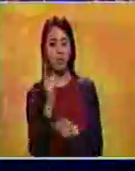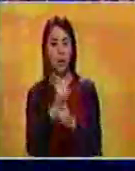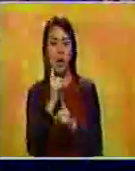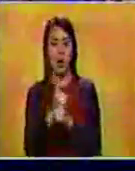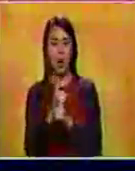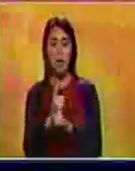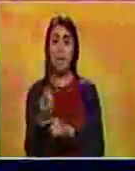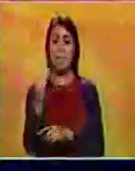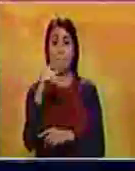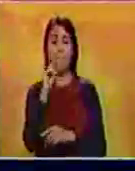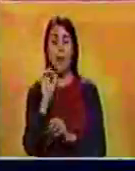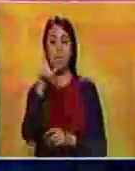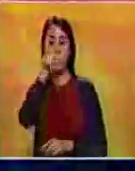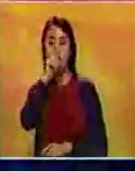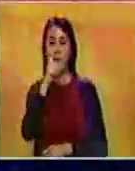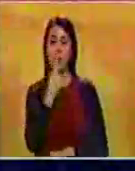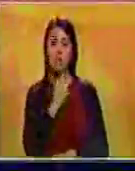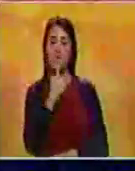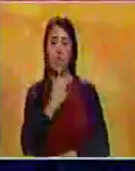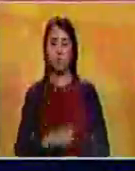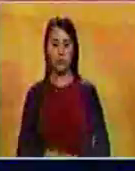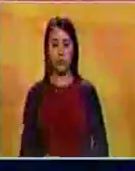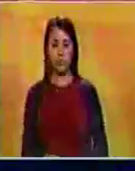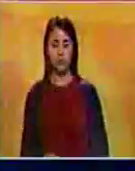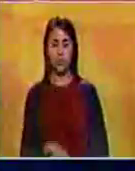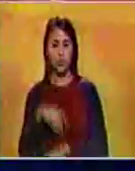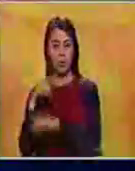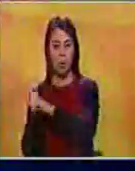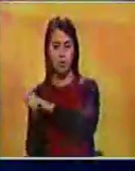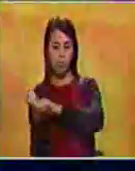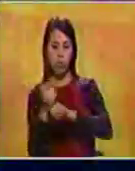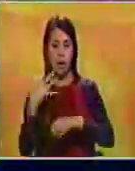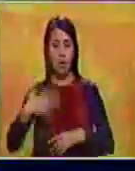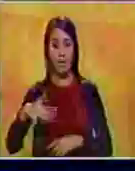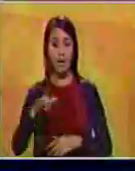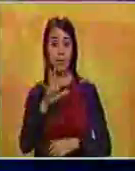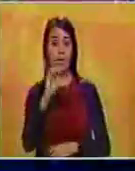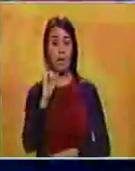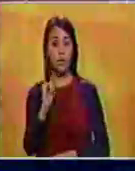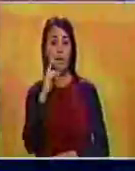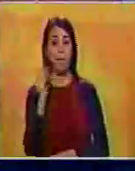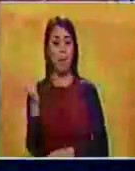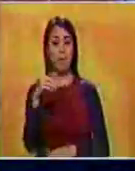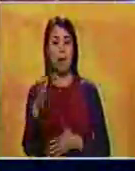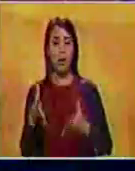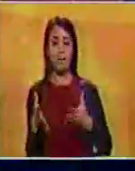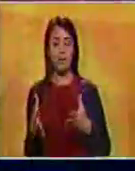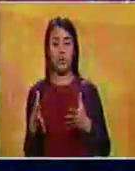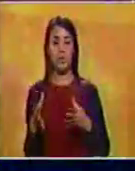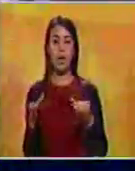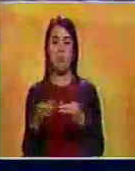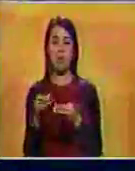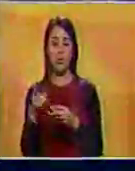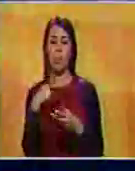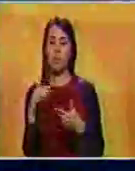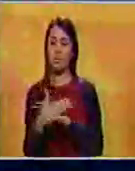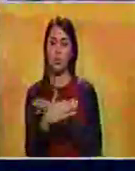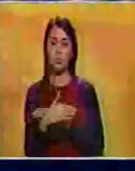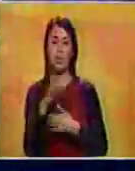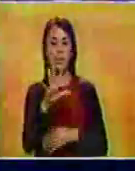remolcó una más para los Pájaros Rojos con este imparable a la derecha en el quinto para contribuir a la victoria de San Luis sobre Los